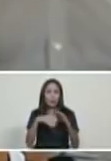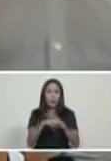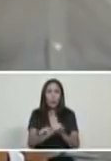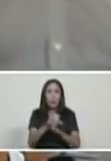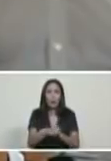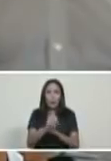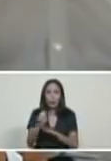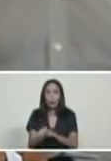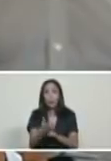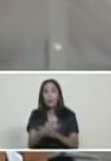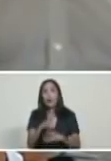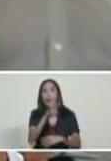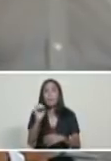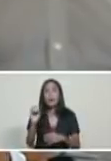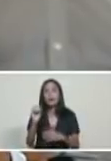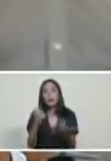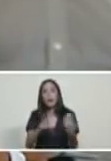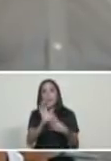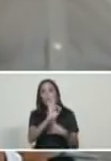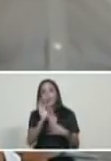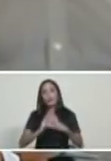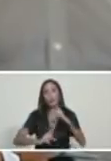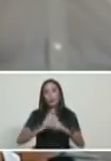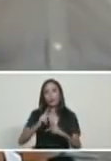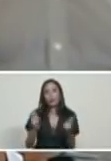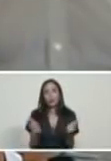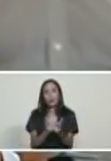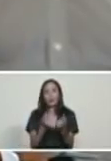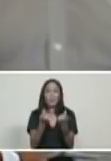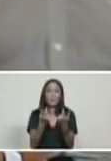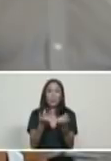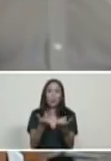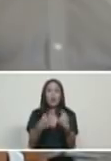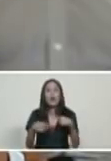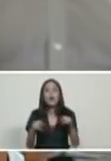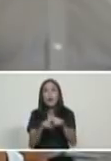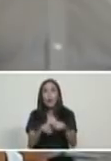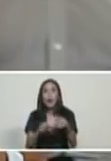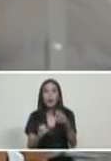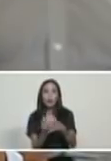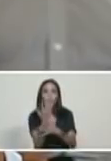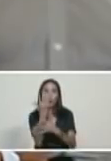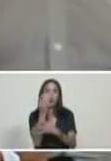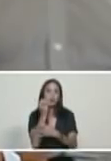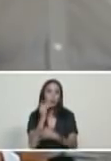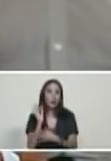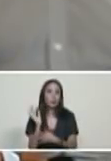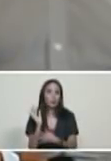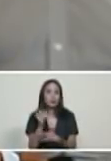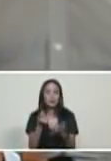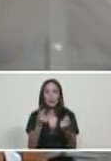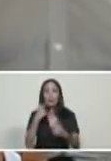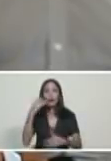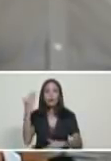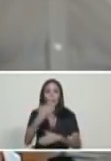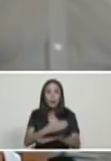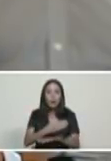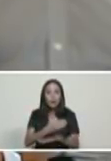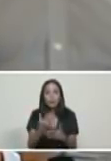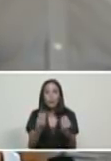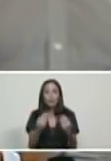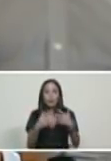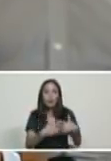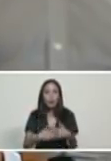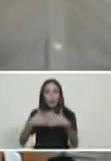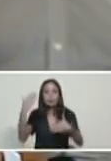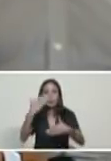el 20% de lo que consumen. Y los países proveedores de flores tienen dificultades para proveer por las sanciones norteamericanas. Por lo